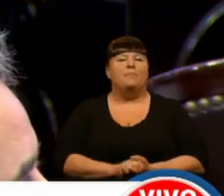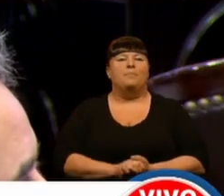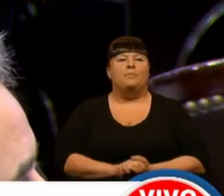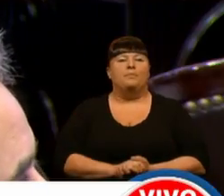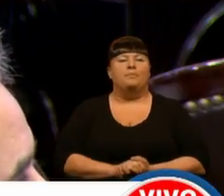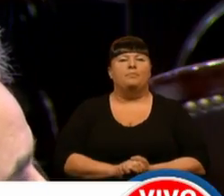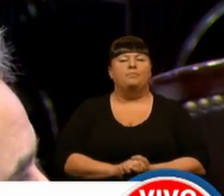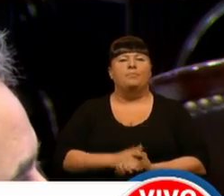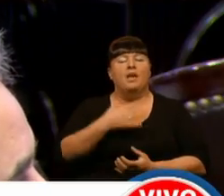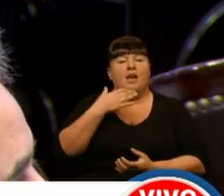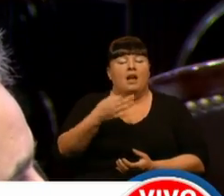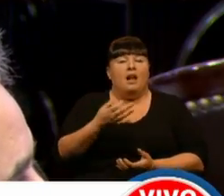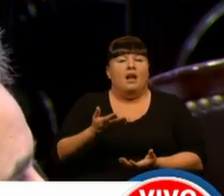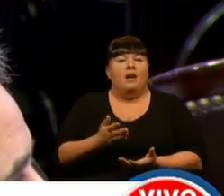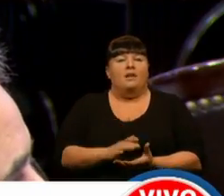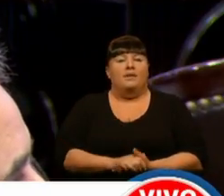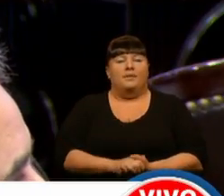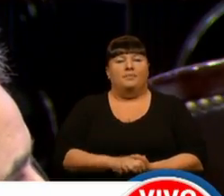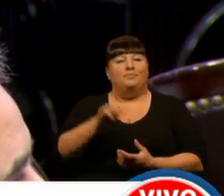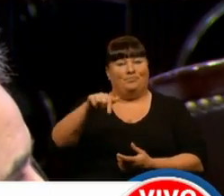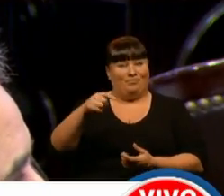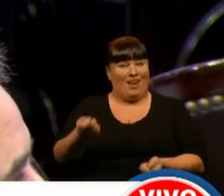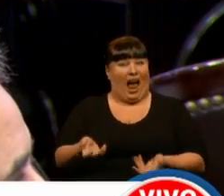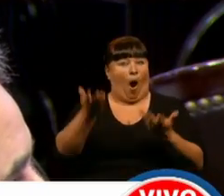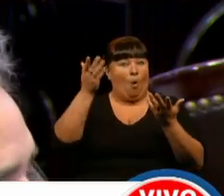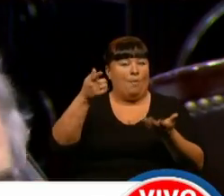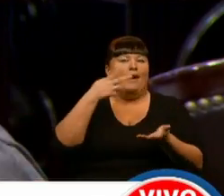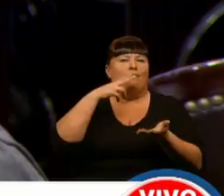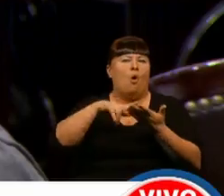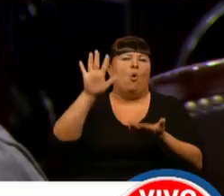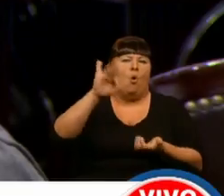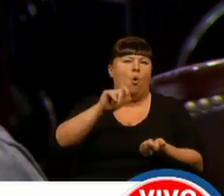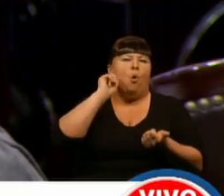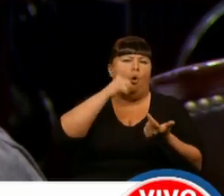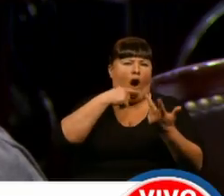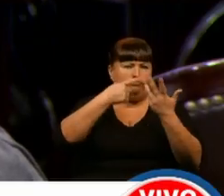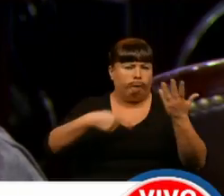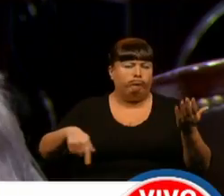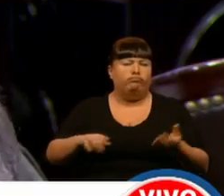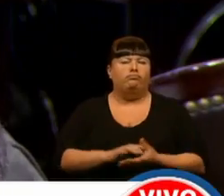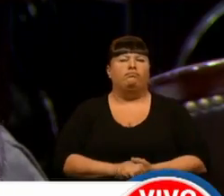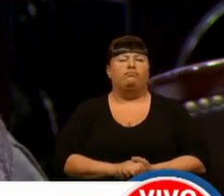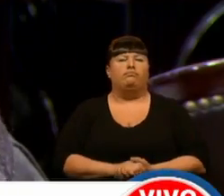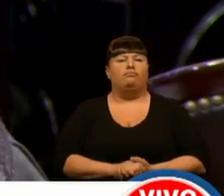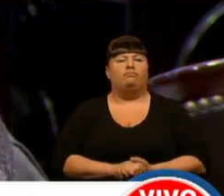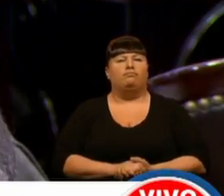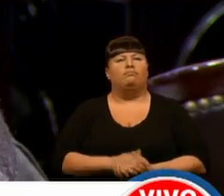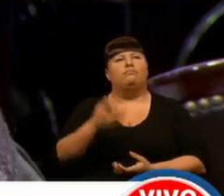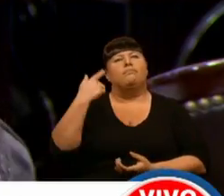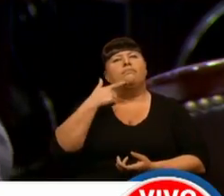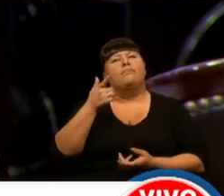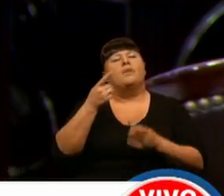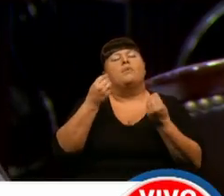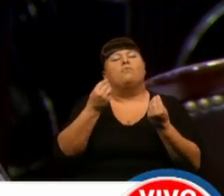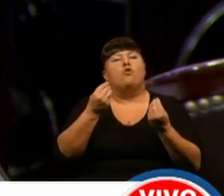y realmente este aumento de tarifas que se justificaba a